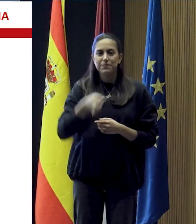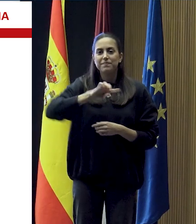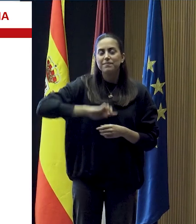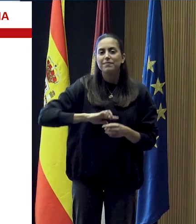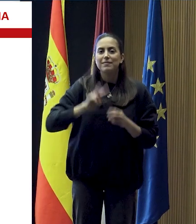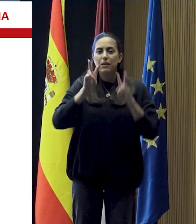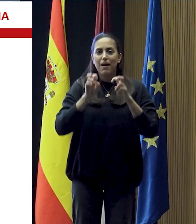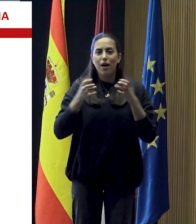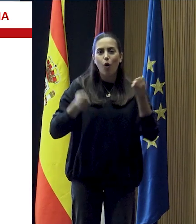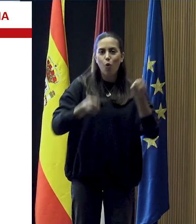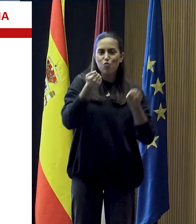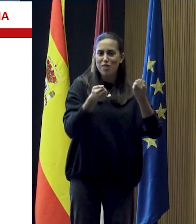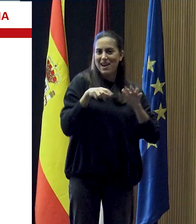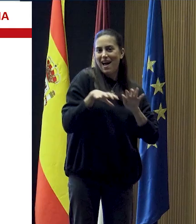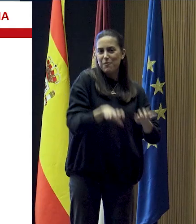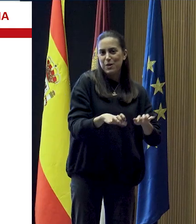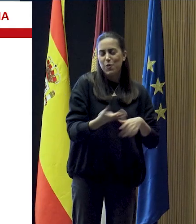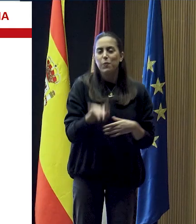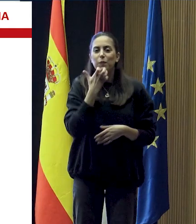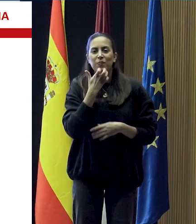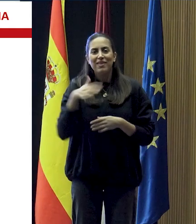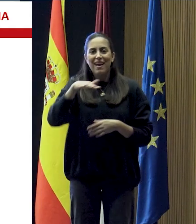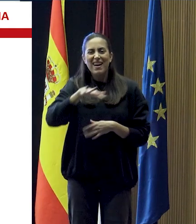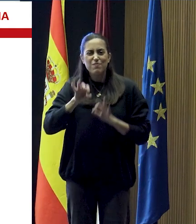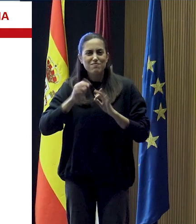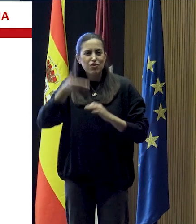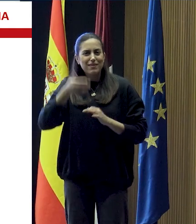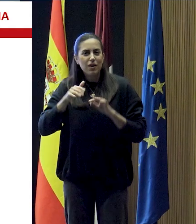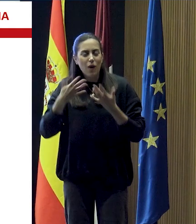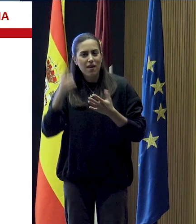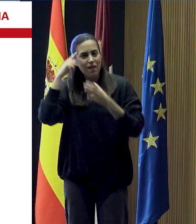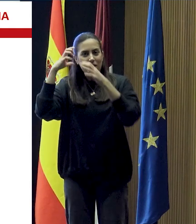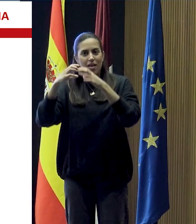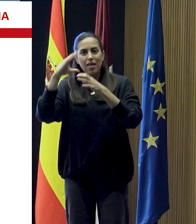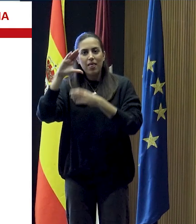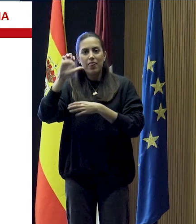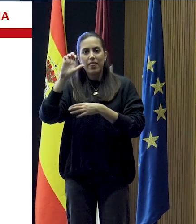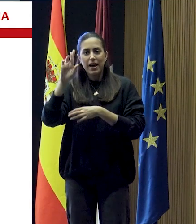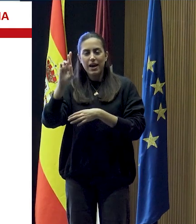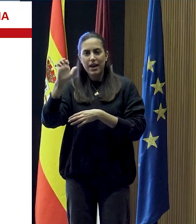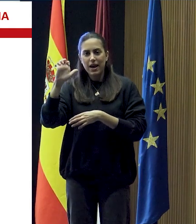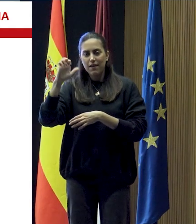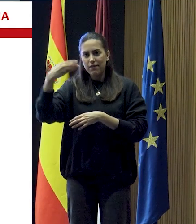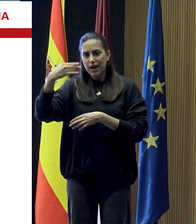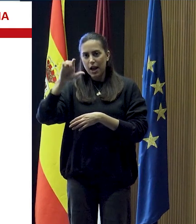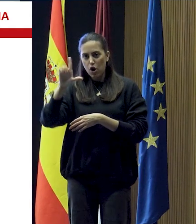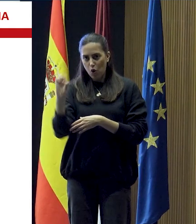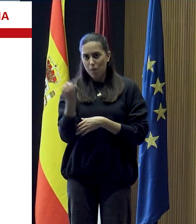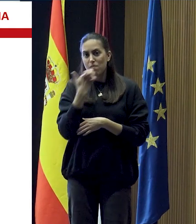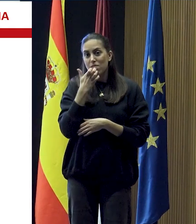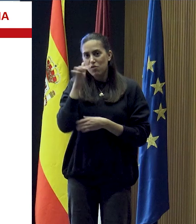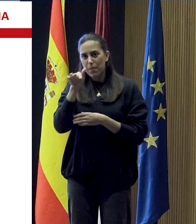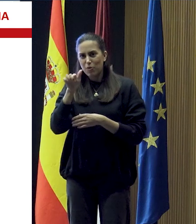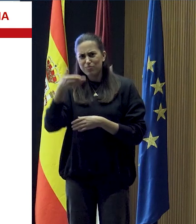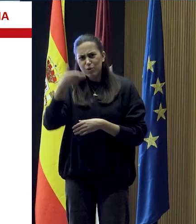aprender a conducir, una de las áreas más importantes es el cerebelo, ¿vale? Entonces, el cerebelo resulta que no está en